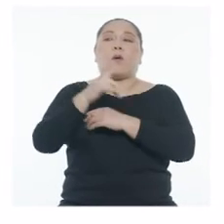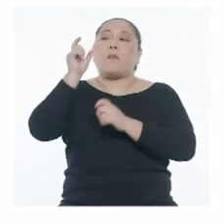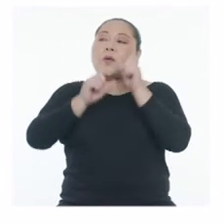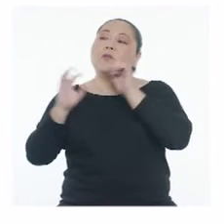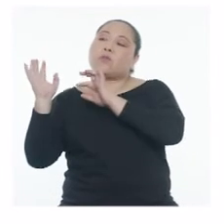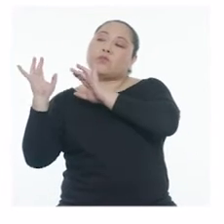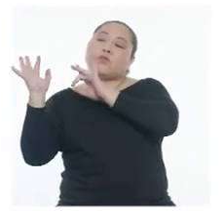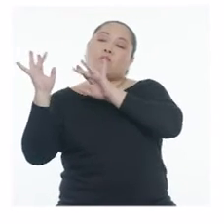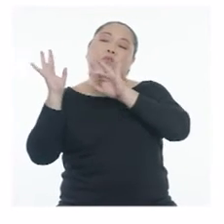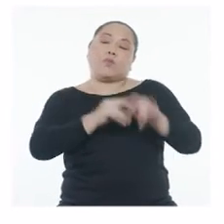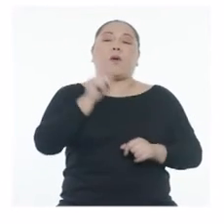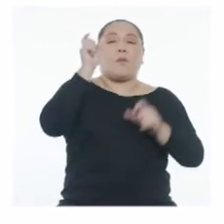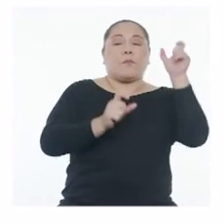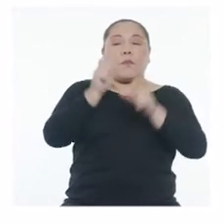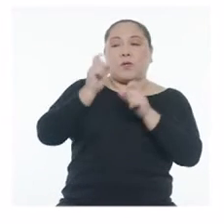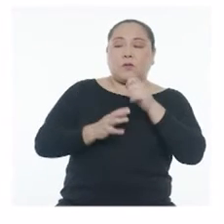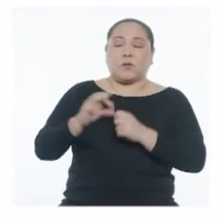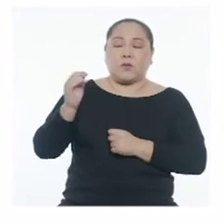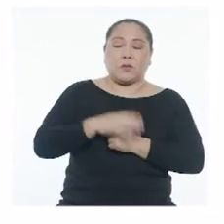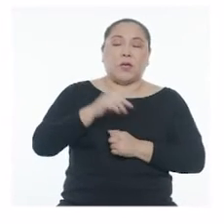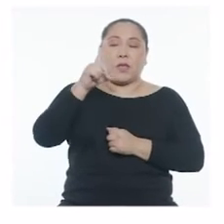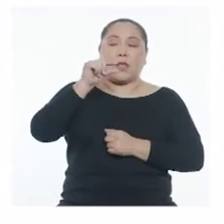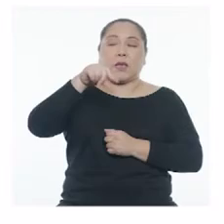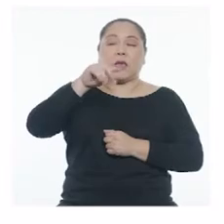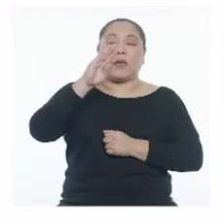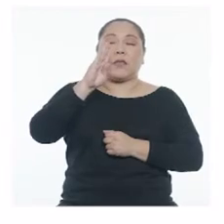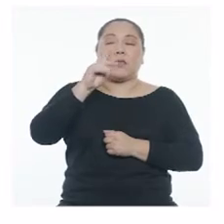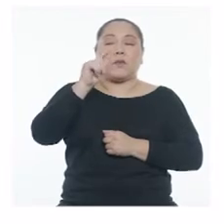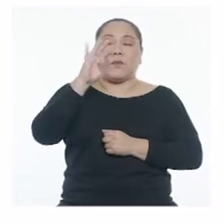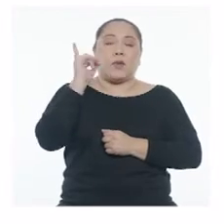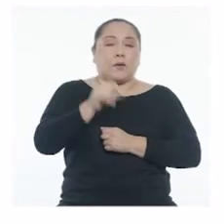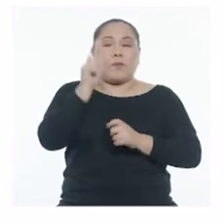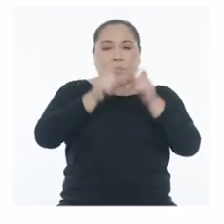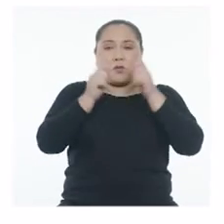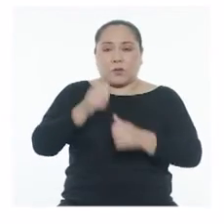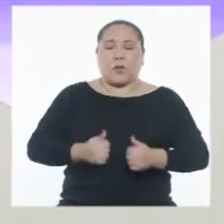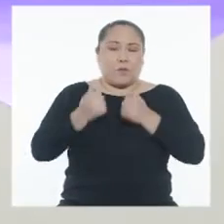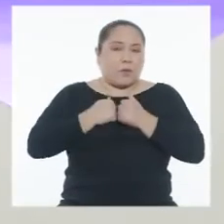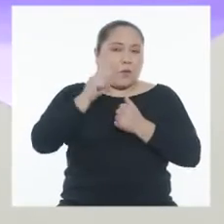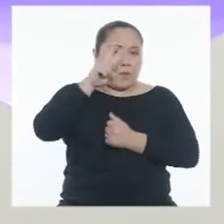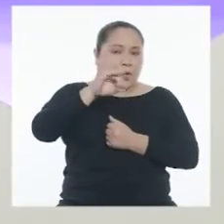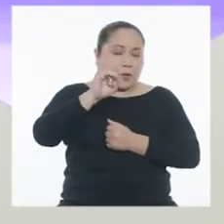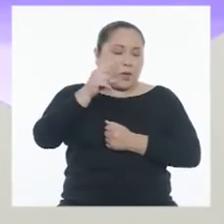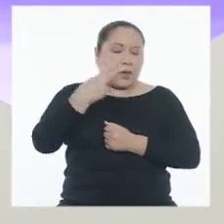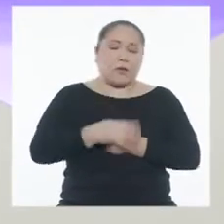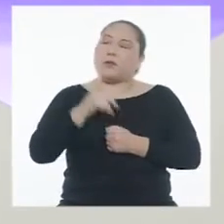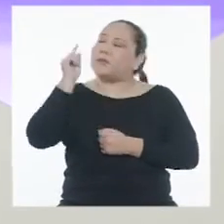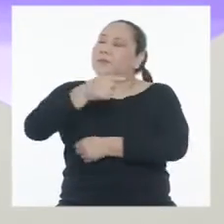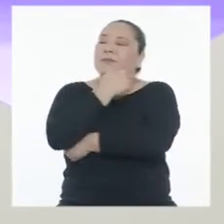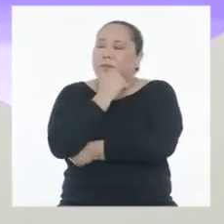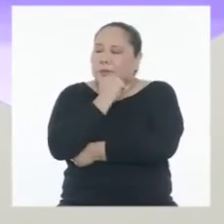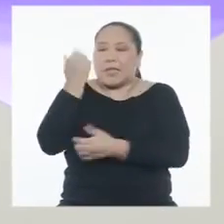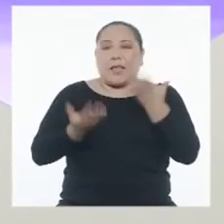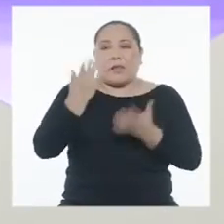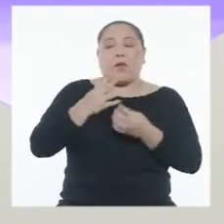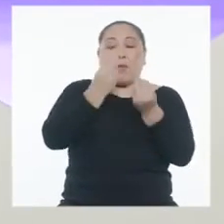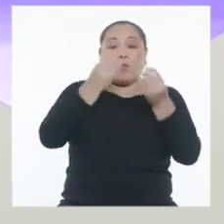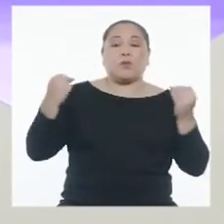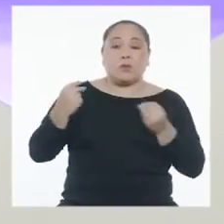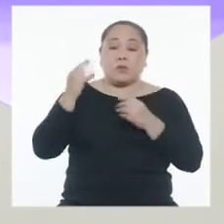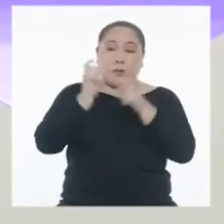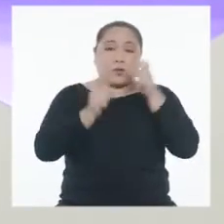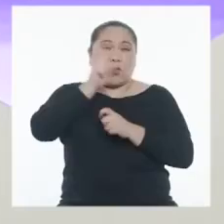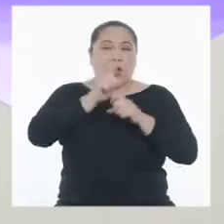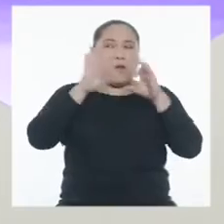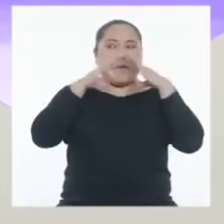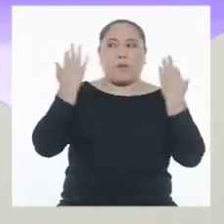población migrante, población LGBTI, personas que viven con VIH. Profesor, seguro que a muchas personas que no tienen